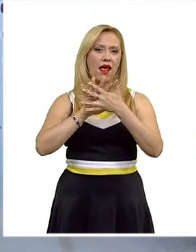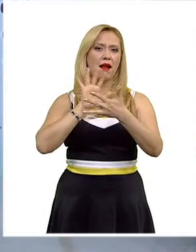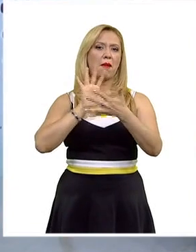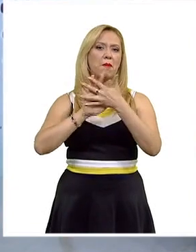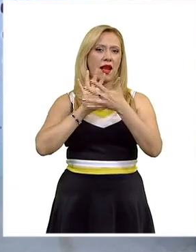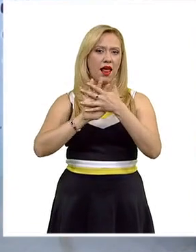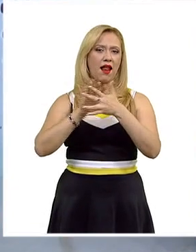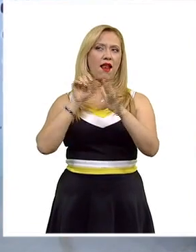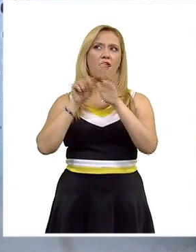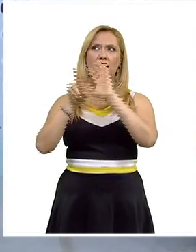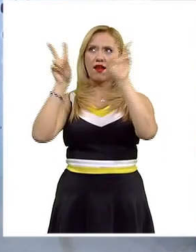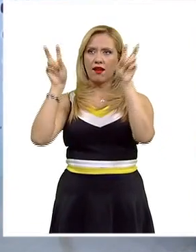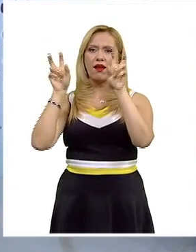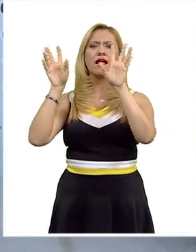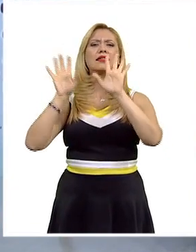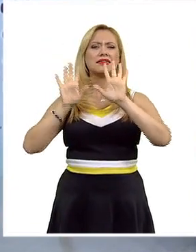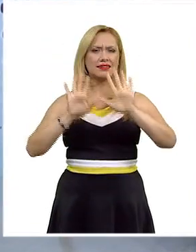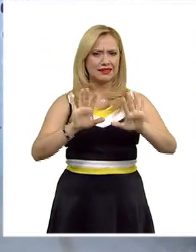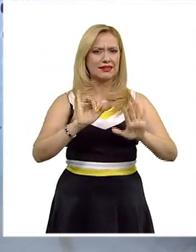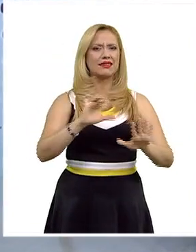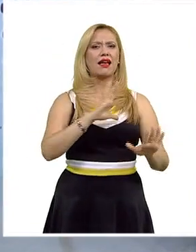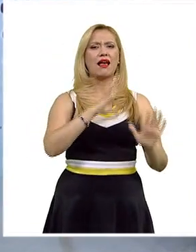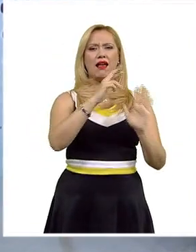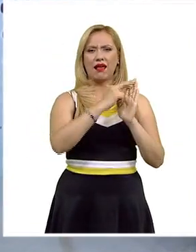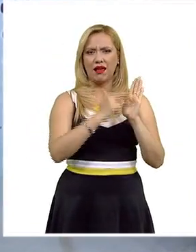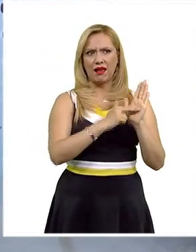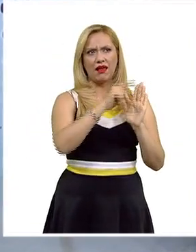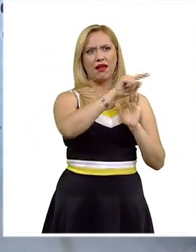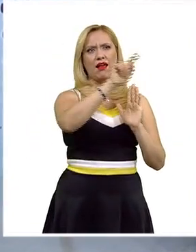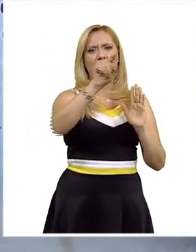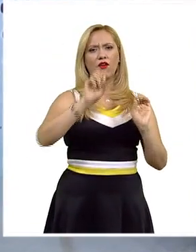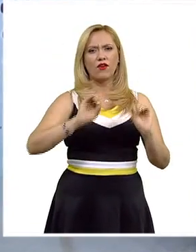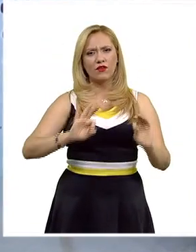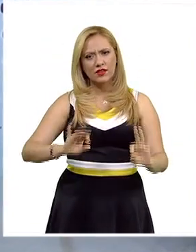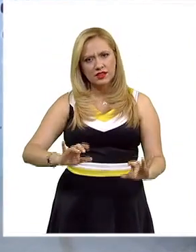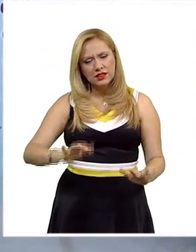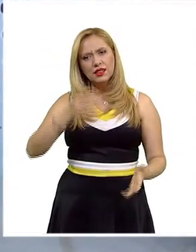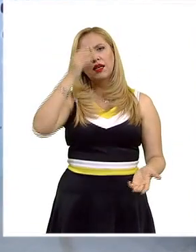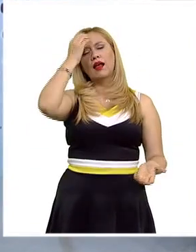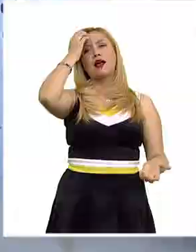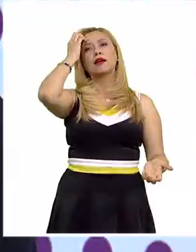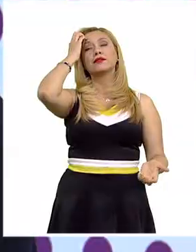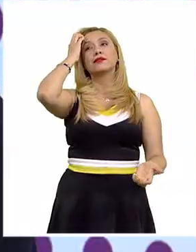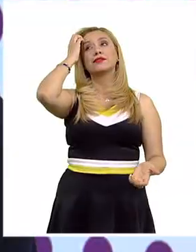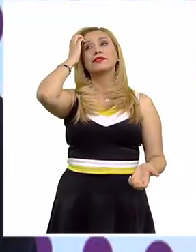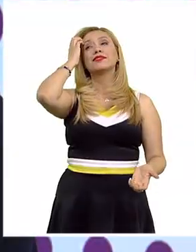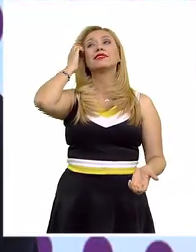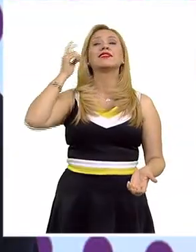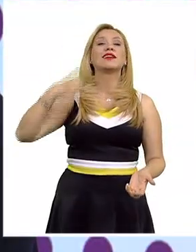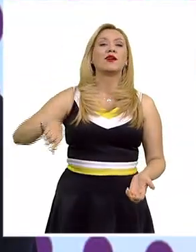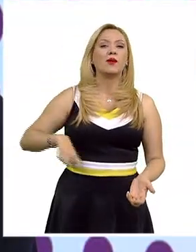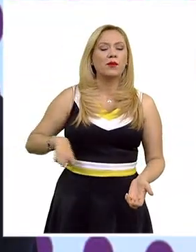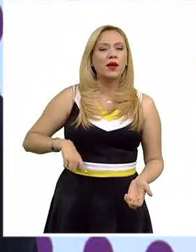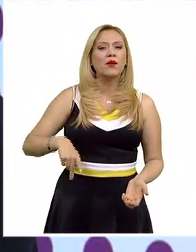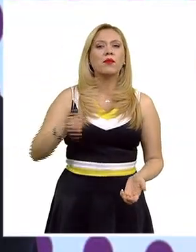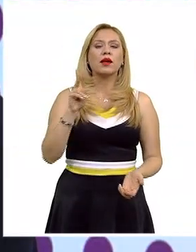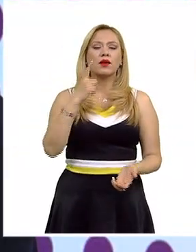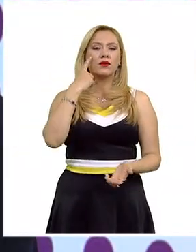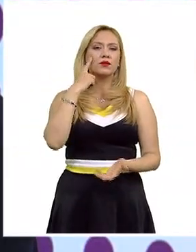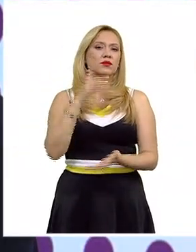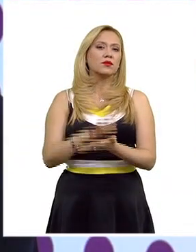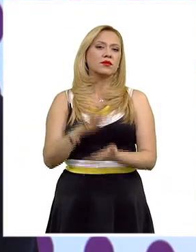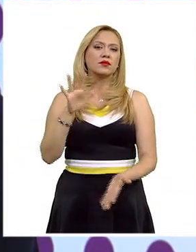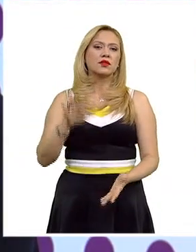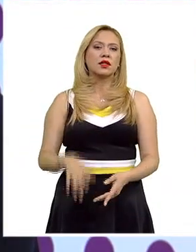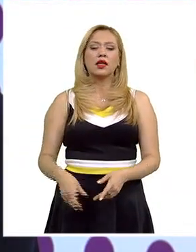hay protocolos, sí hay empresas que tienen sus propios mecanismos, incluso la administración pública, pero en realidad muchas veces lo que dicen a las personas